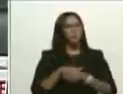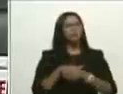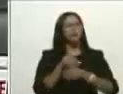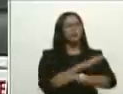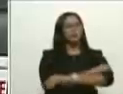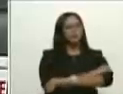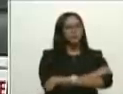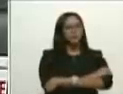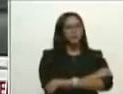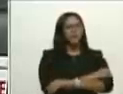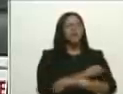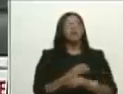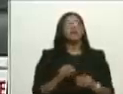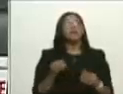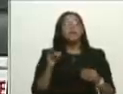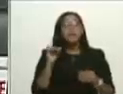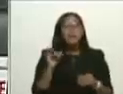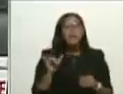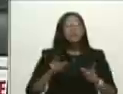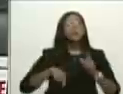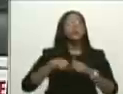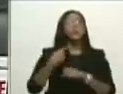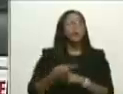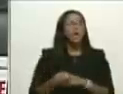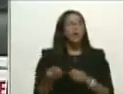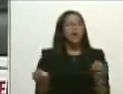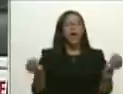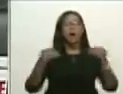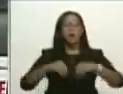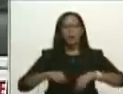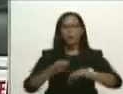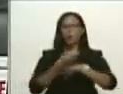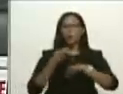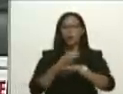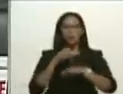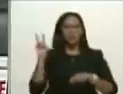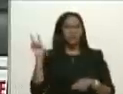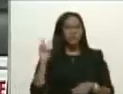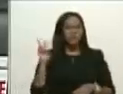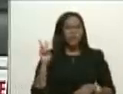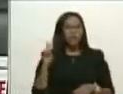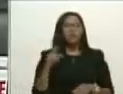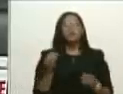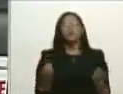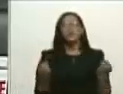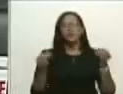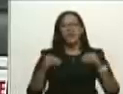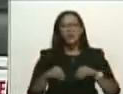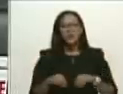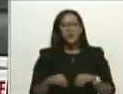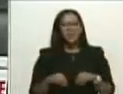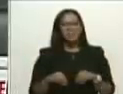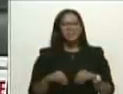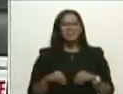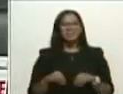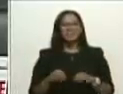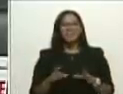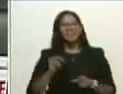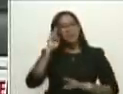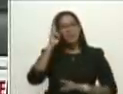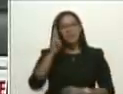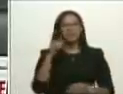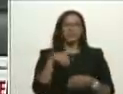y tratar de negociar con el gobierno bolivariano un acuerdo de garantías